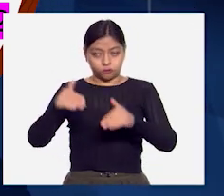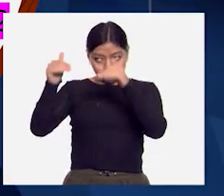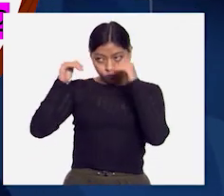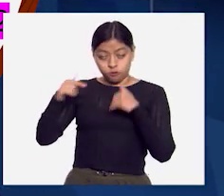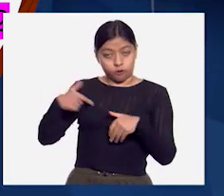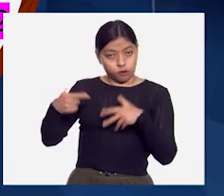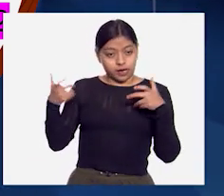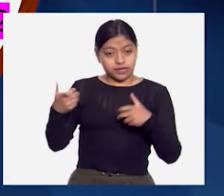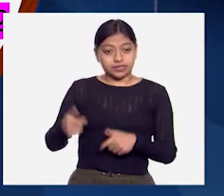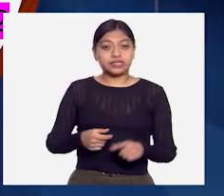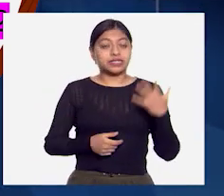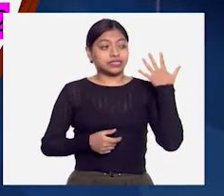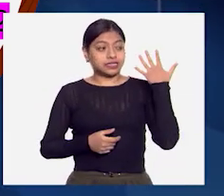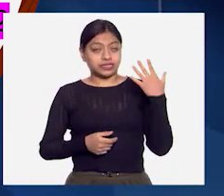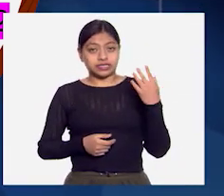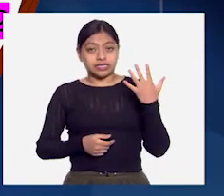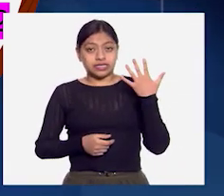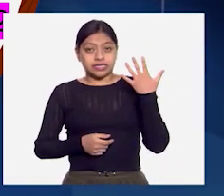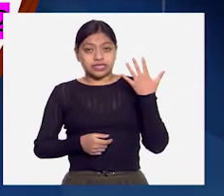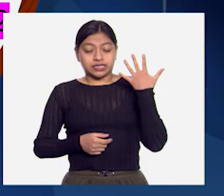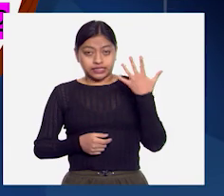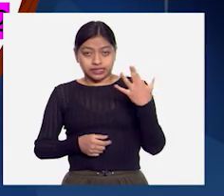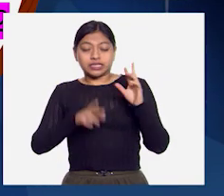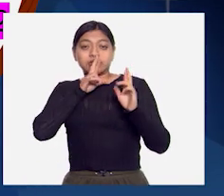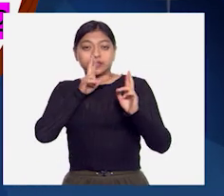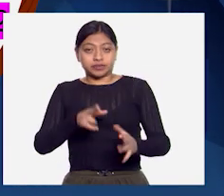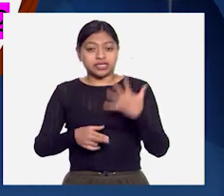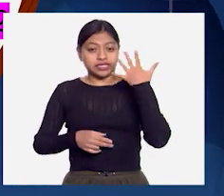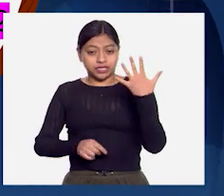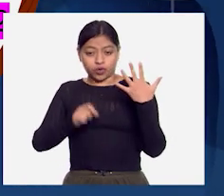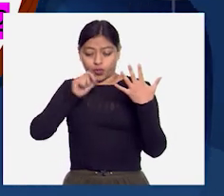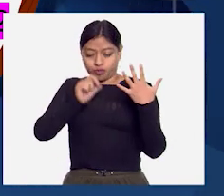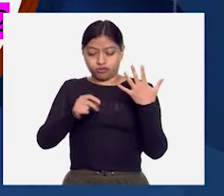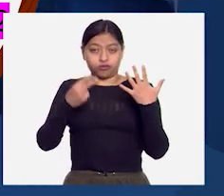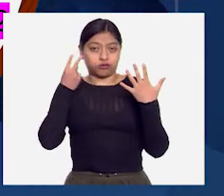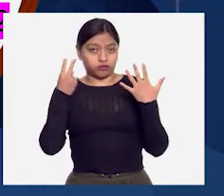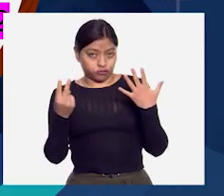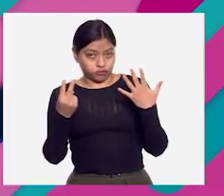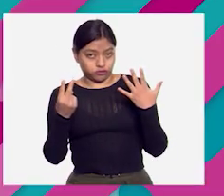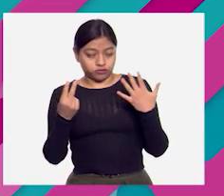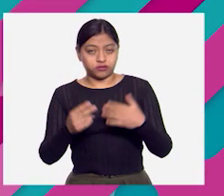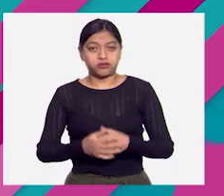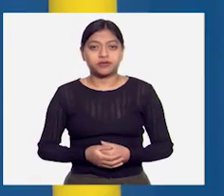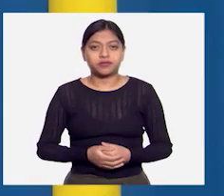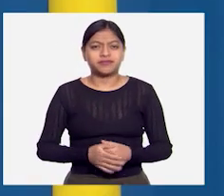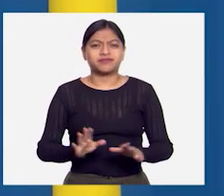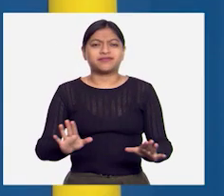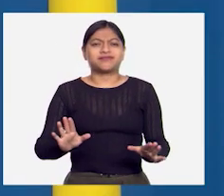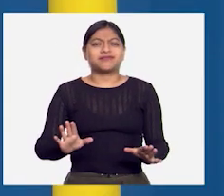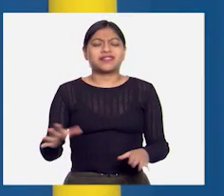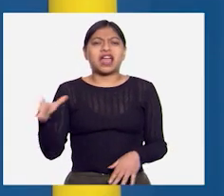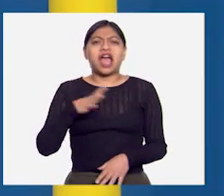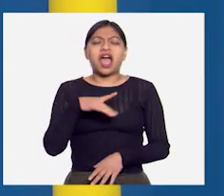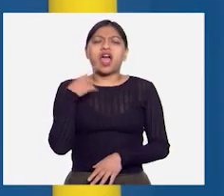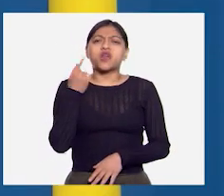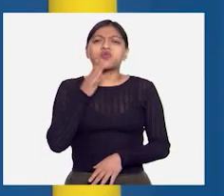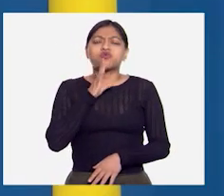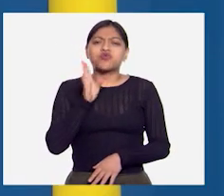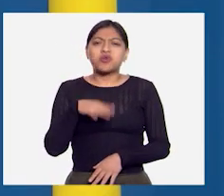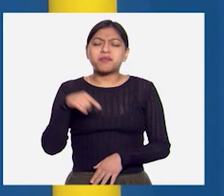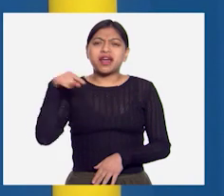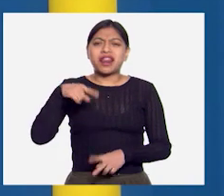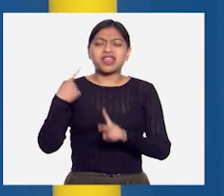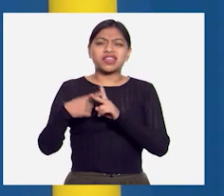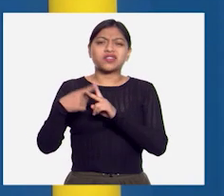corresponde calcular, obtuve 5 enteros, 2 décimos. Pero maestra, ¿no hay algo mal en estos valores de la